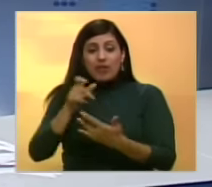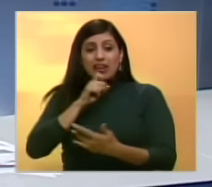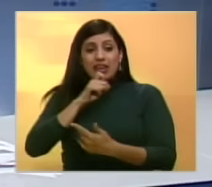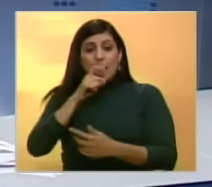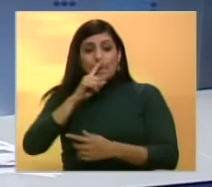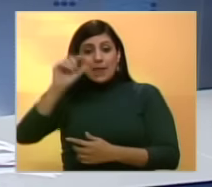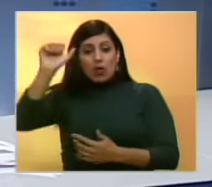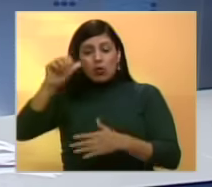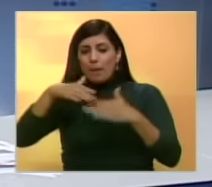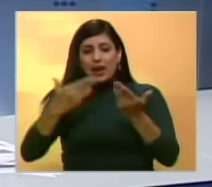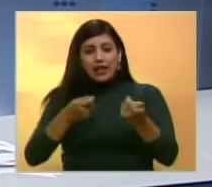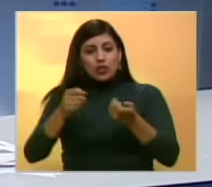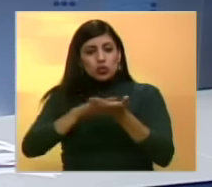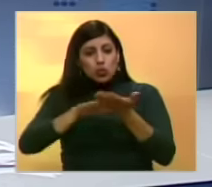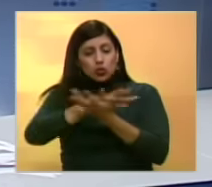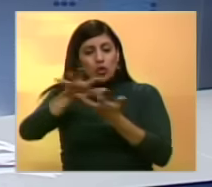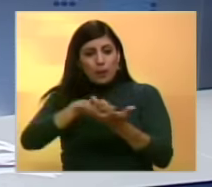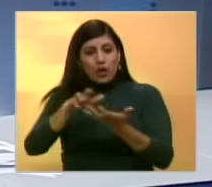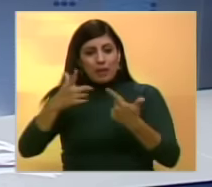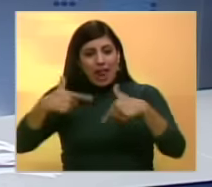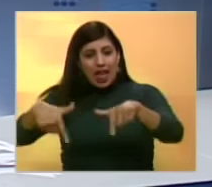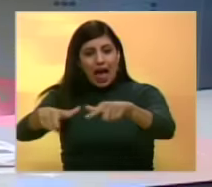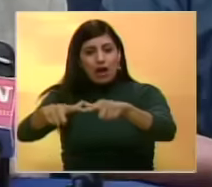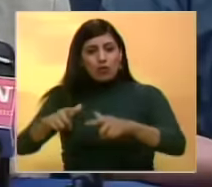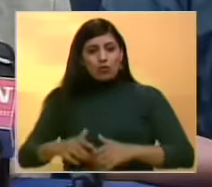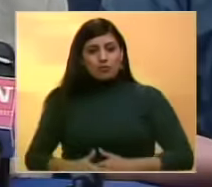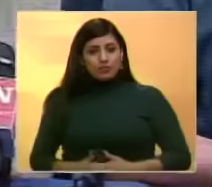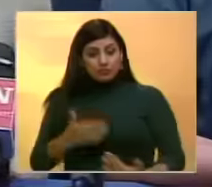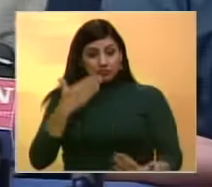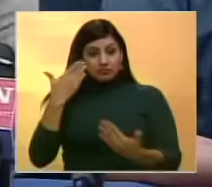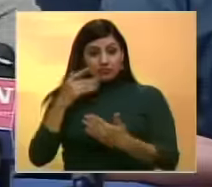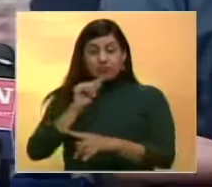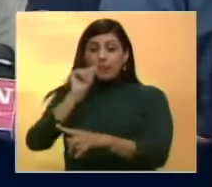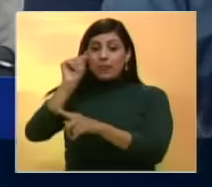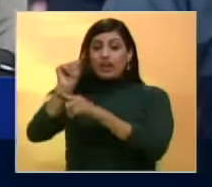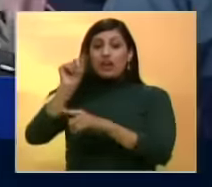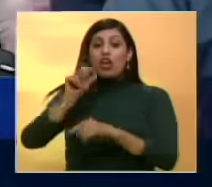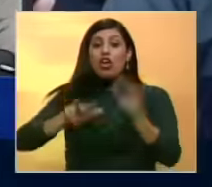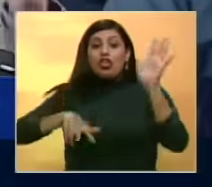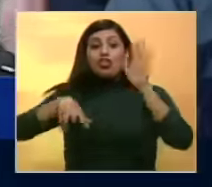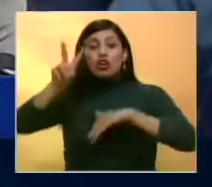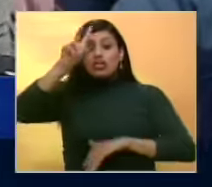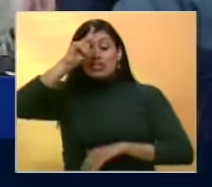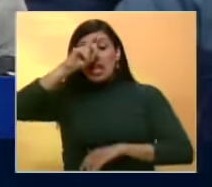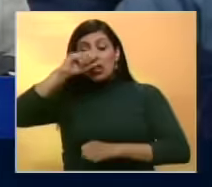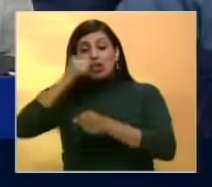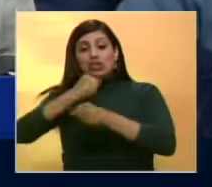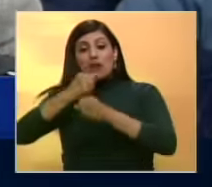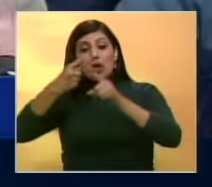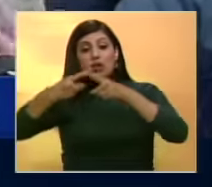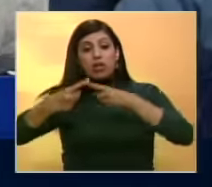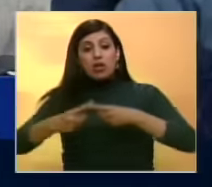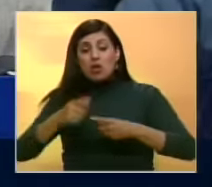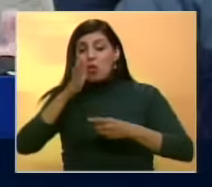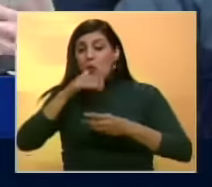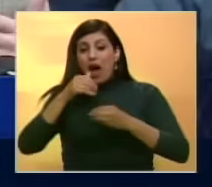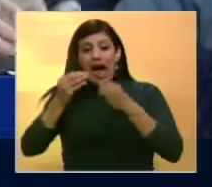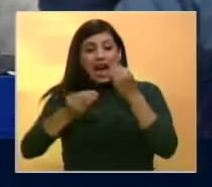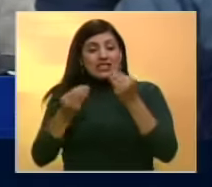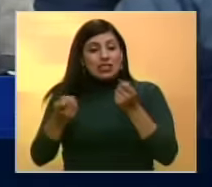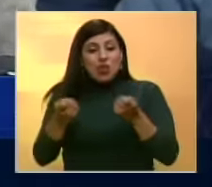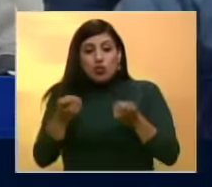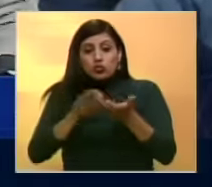nacional para manejar la crisis del agua en la región Fredy Rodríguez después de 12 años en esa cartera administrativa y no no